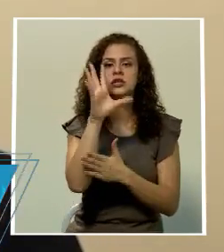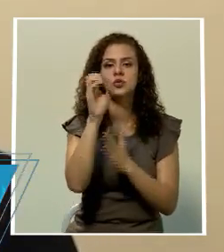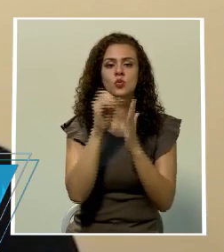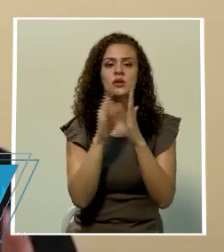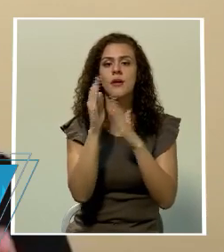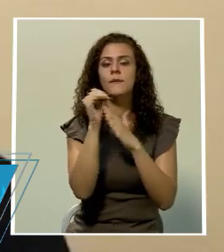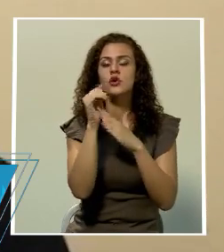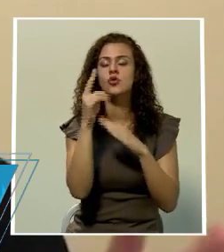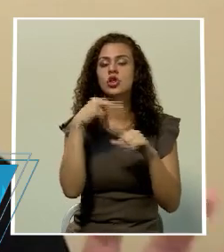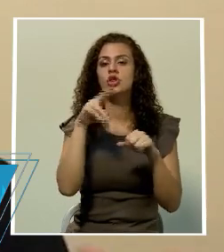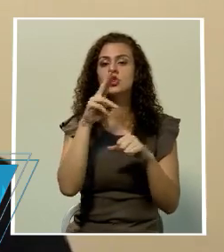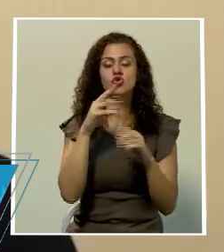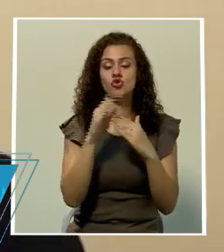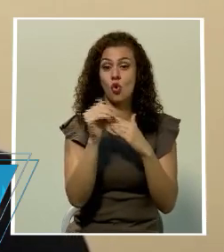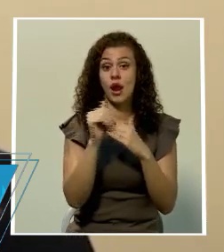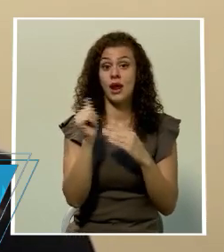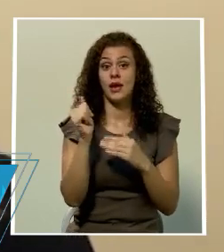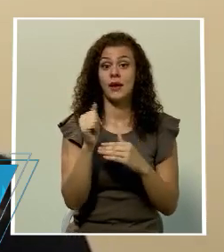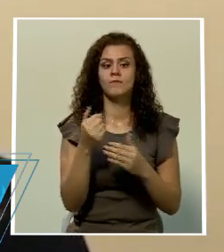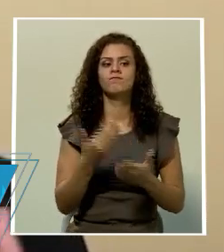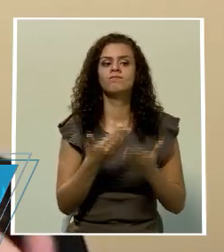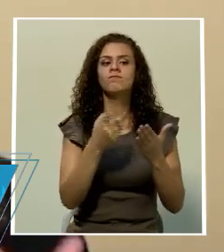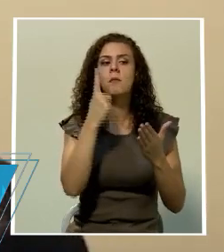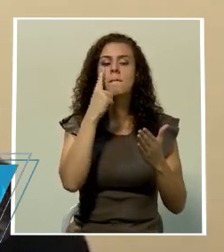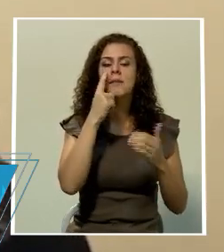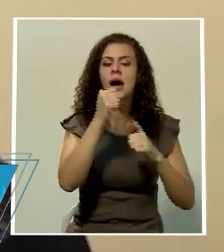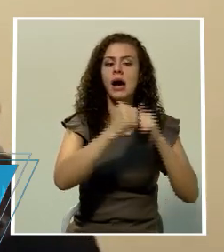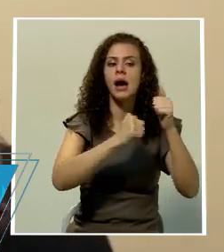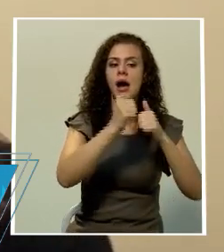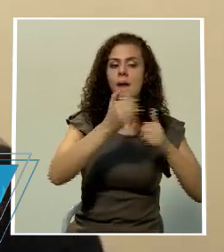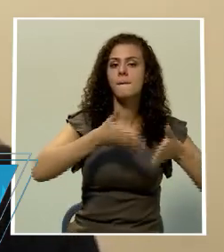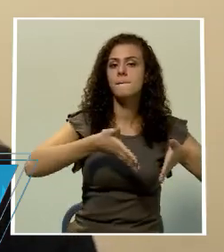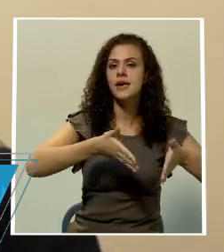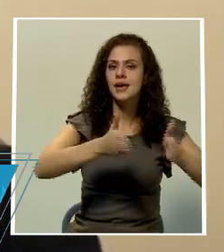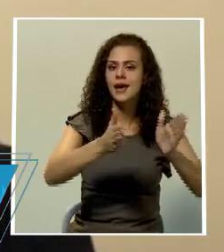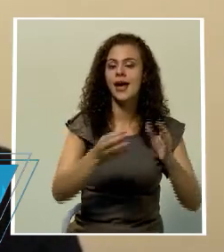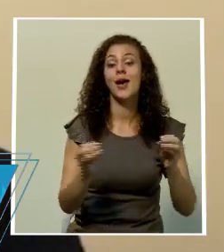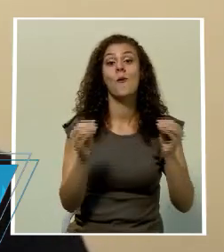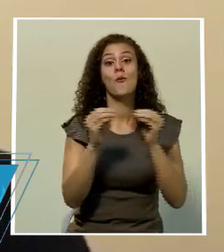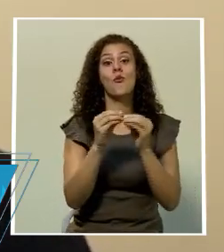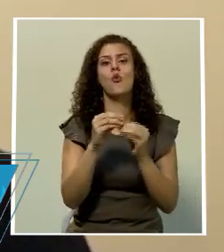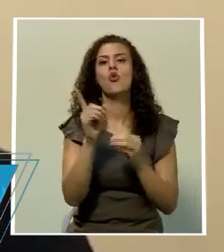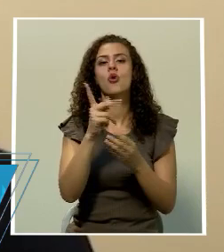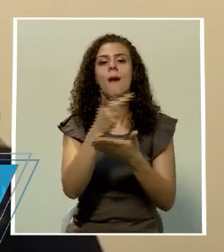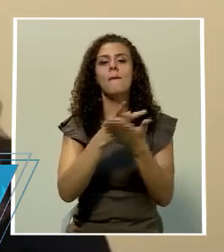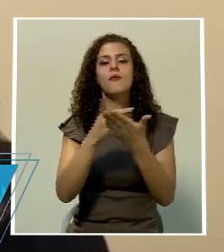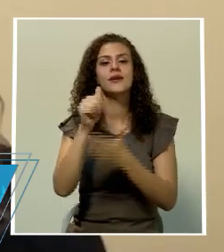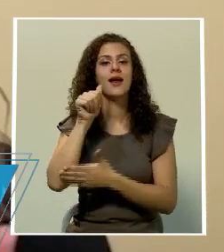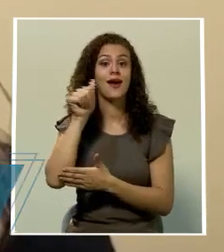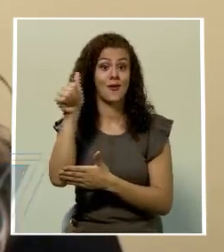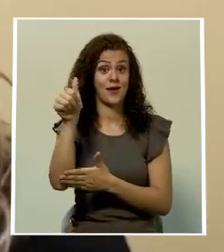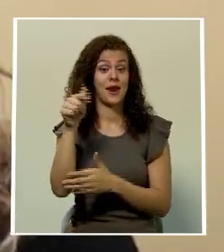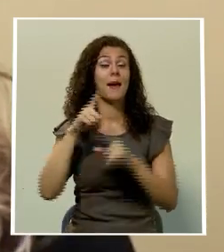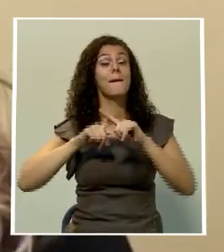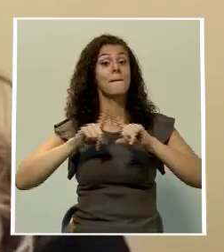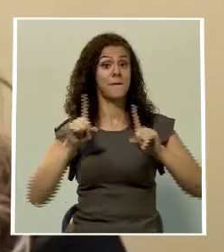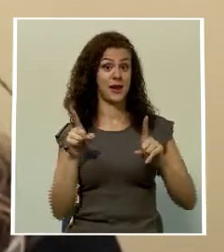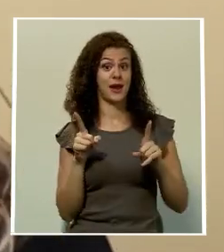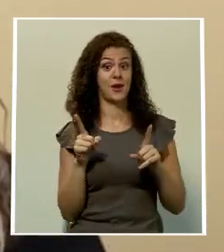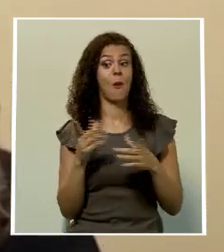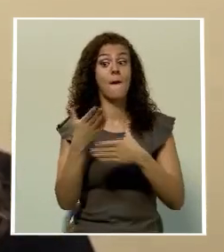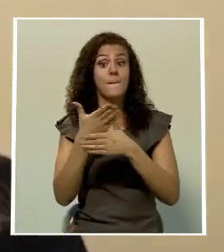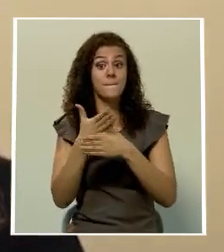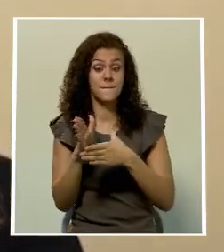millones recursos para obra de infraestructura vial, mucho en la provincia de Alajuela. Pero